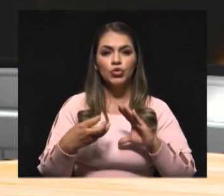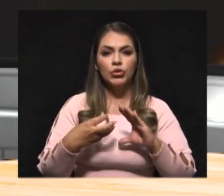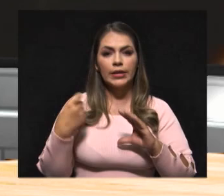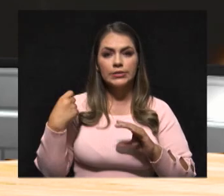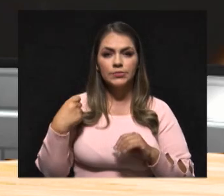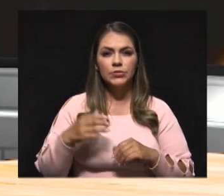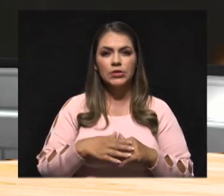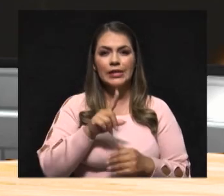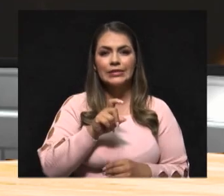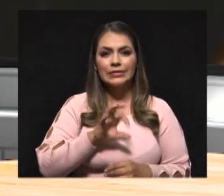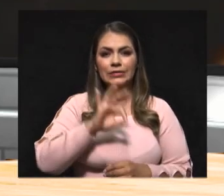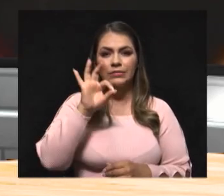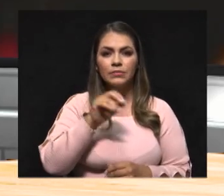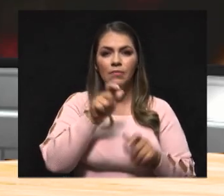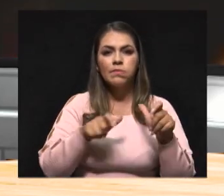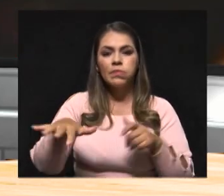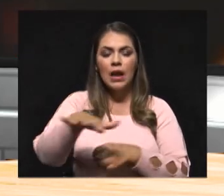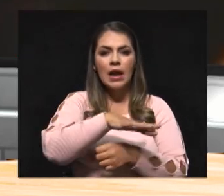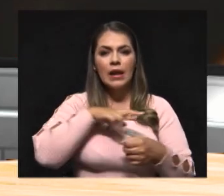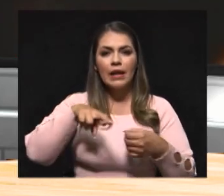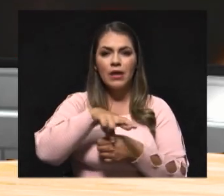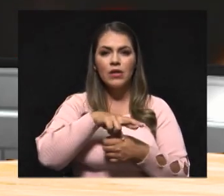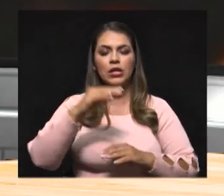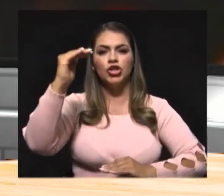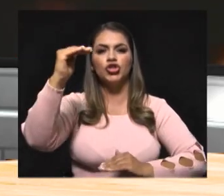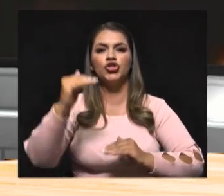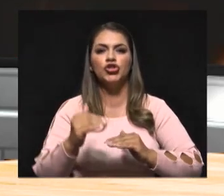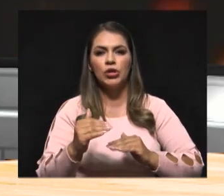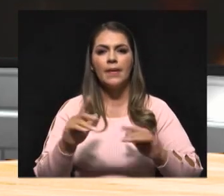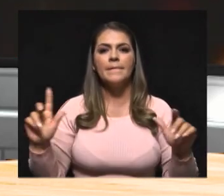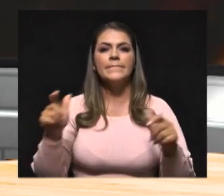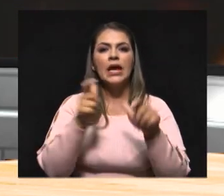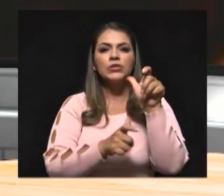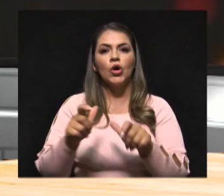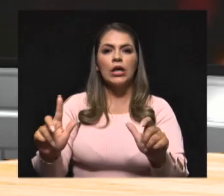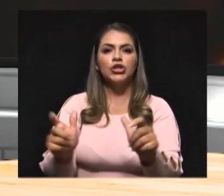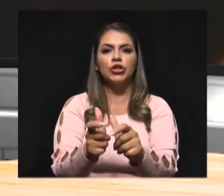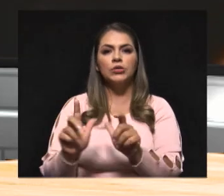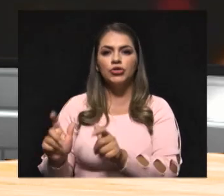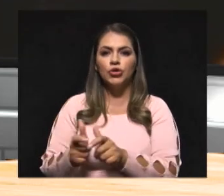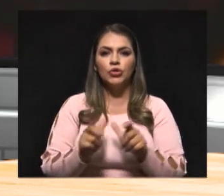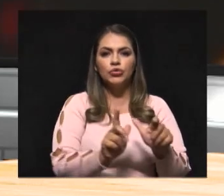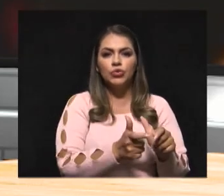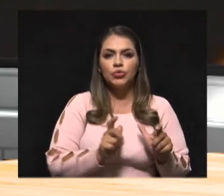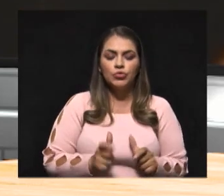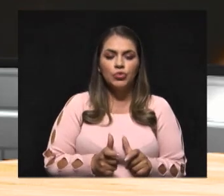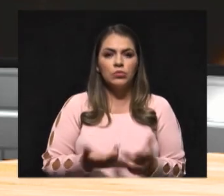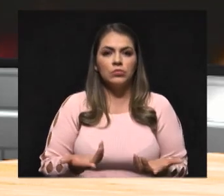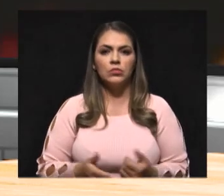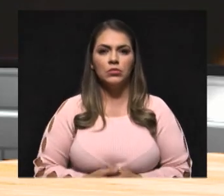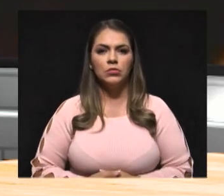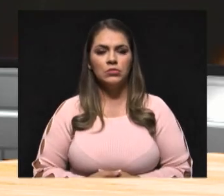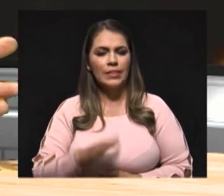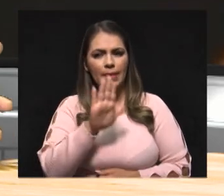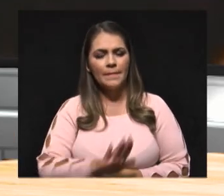llegó el 60% de las regiones de antioquia disminuyó su población y creció en un 40% no podemos ser